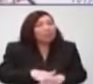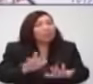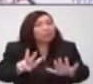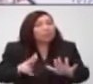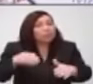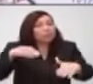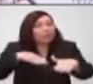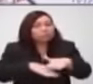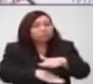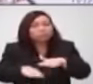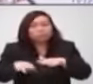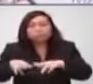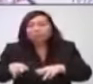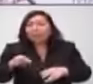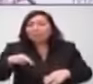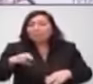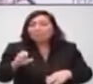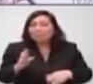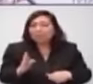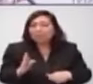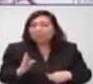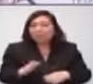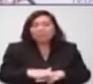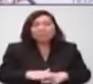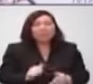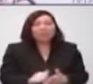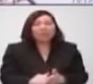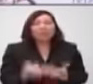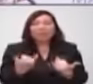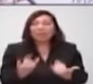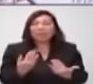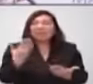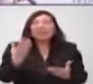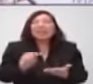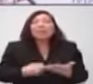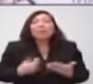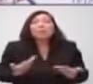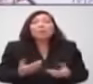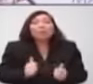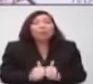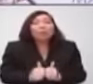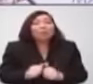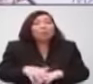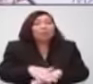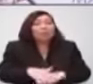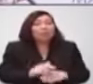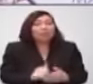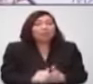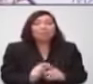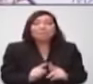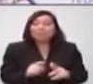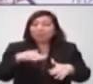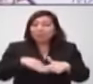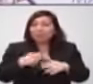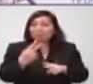18 bypasses que ha observado el MEF y que ha observado ese plan? Y que habría que saber qué cosa pasa con los criterios de planificación. Pero en el